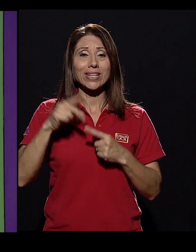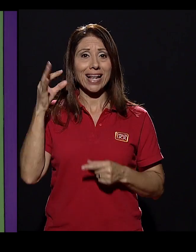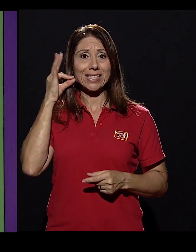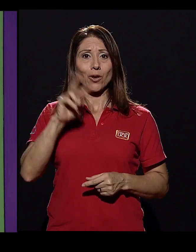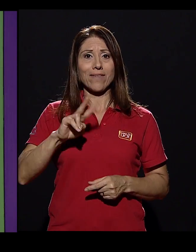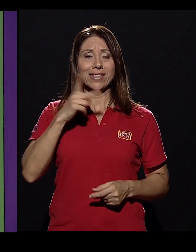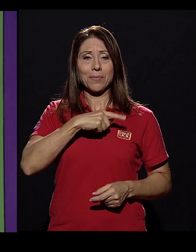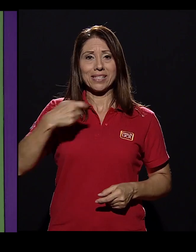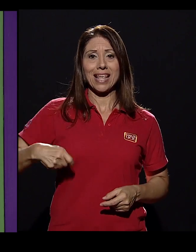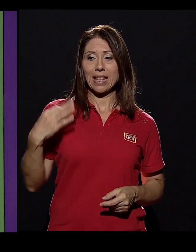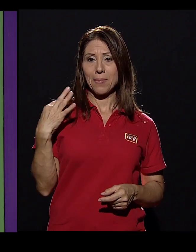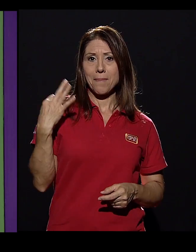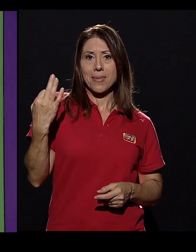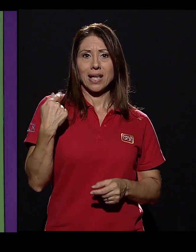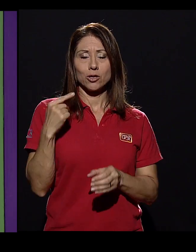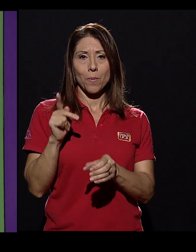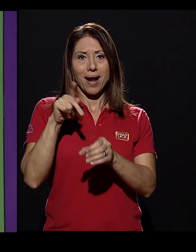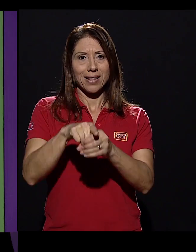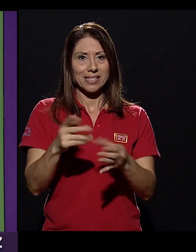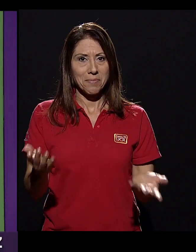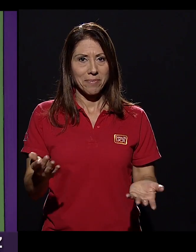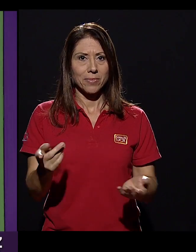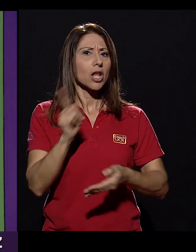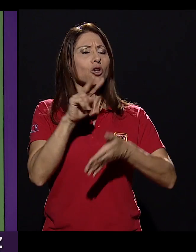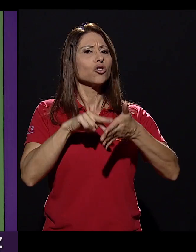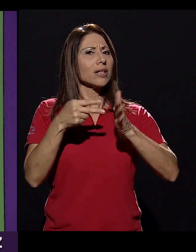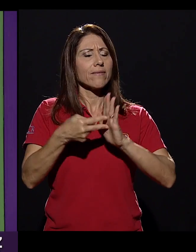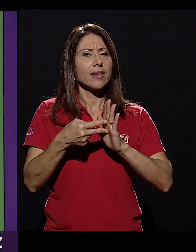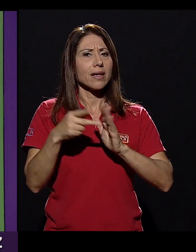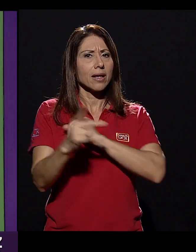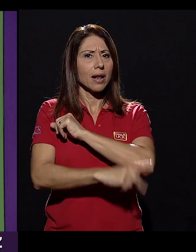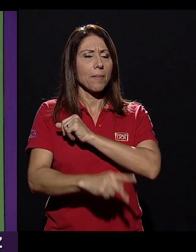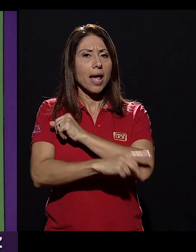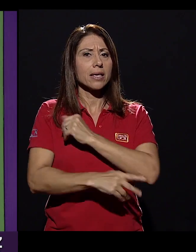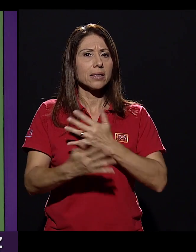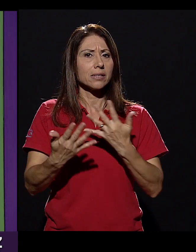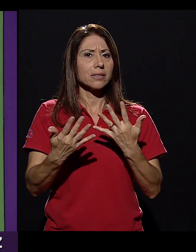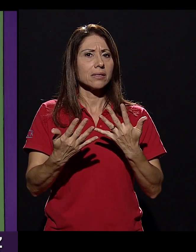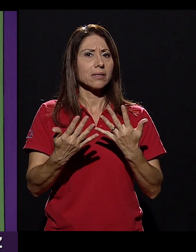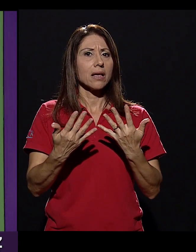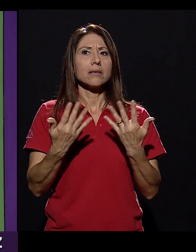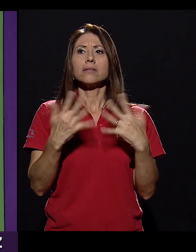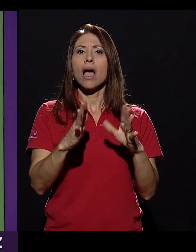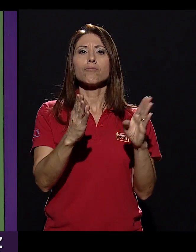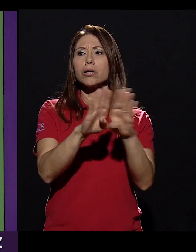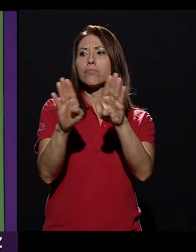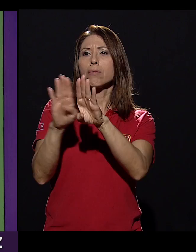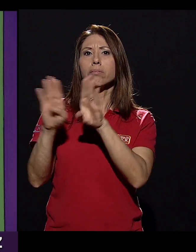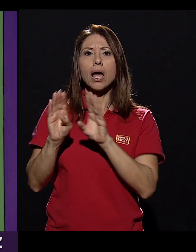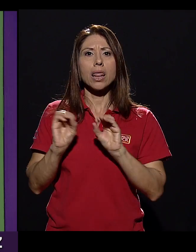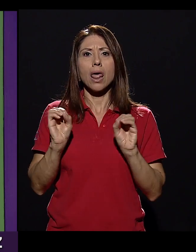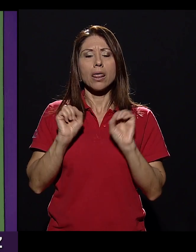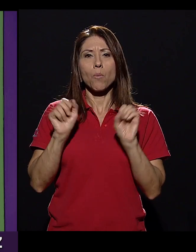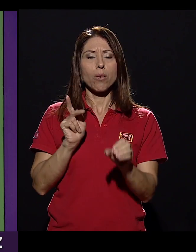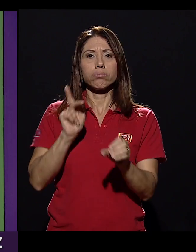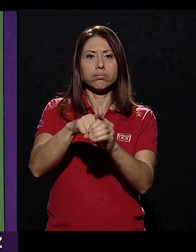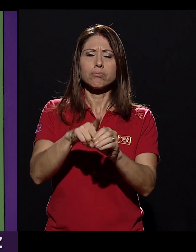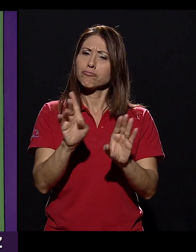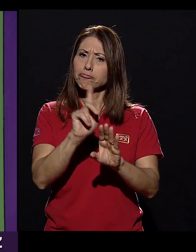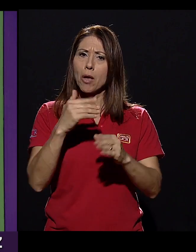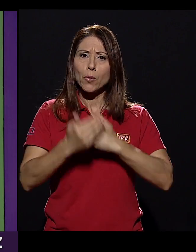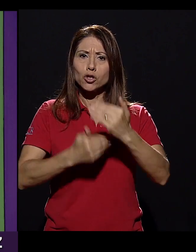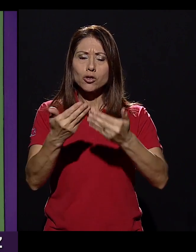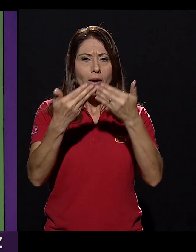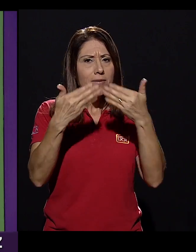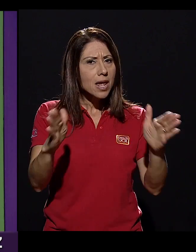invita a que pueda participar. Eso no es como que el país cierra las puertas a las candidaturas, es un proceso